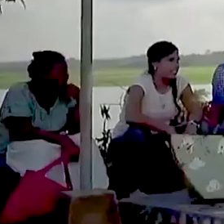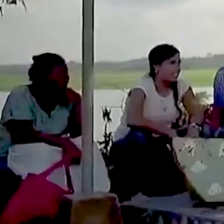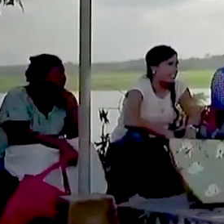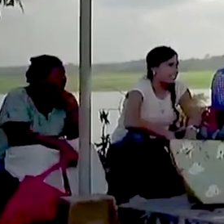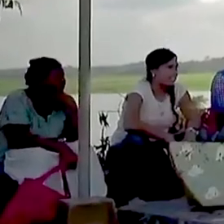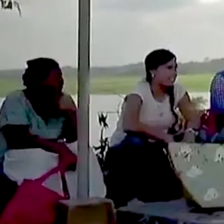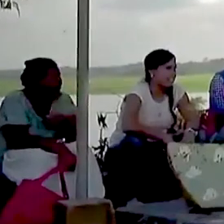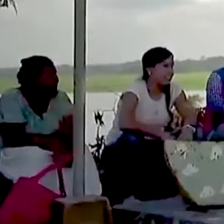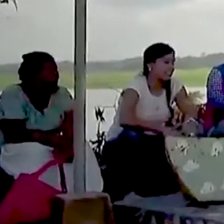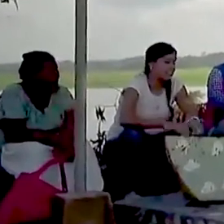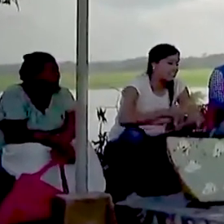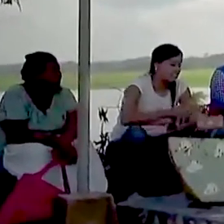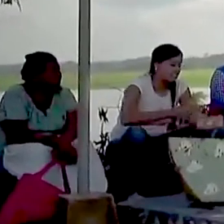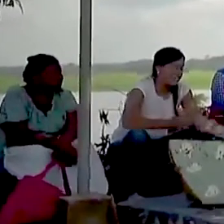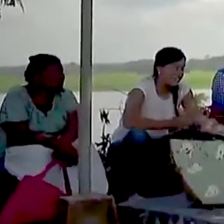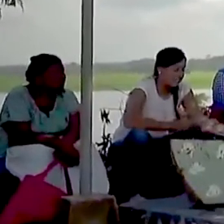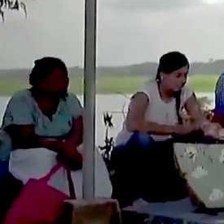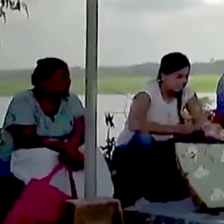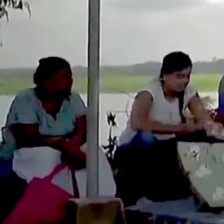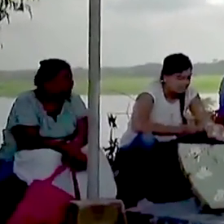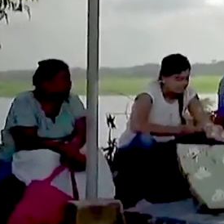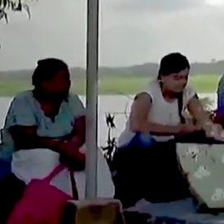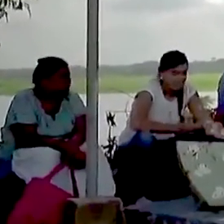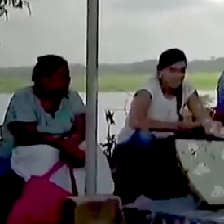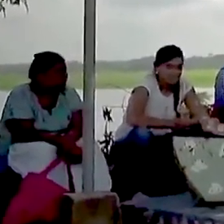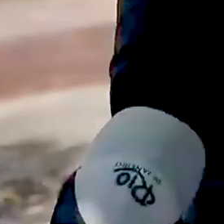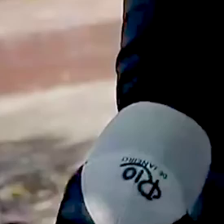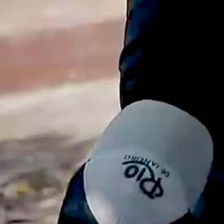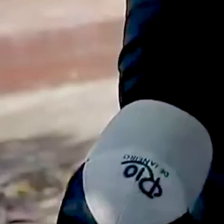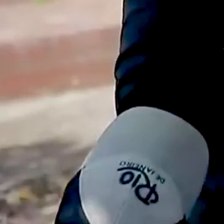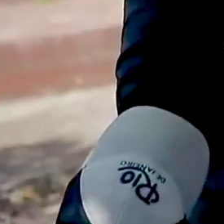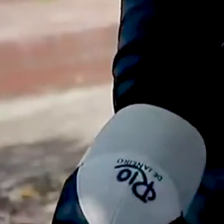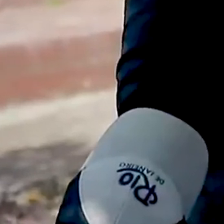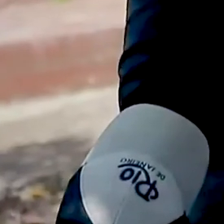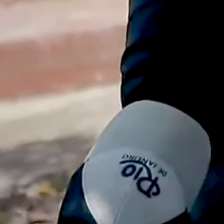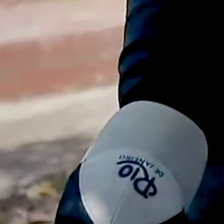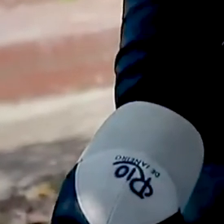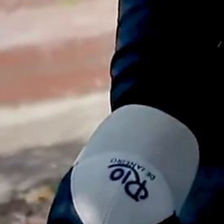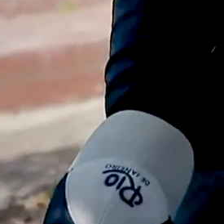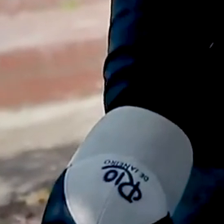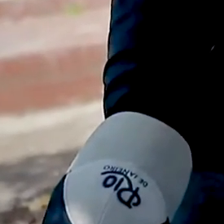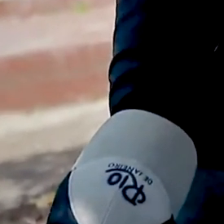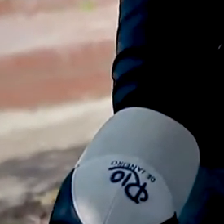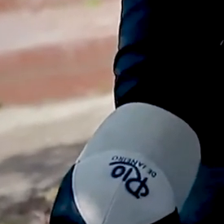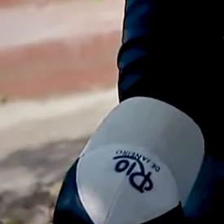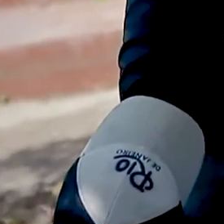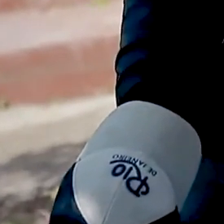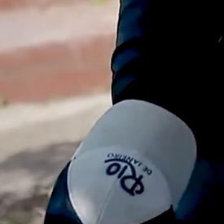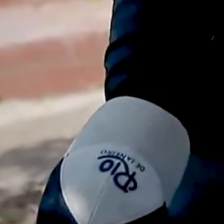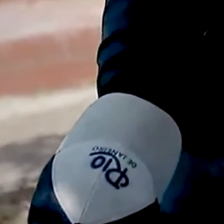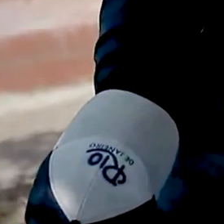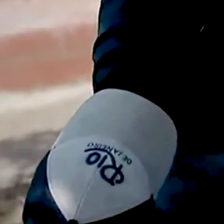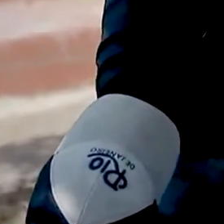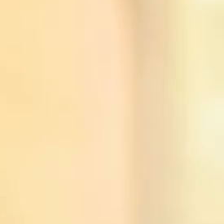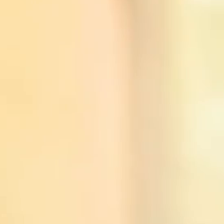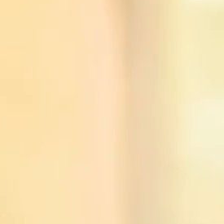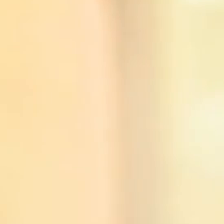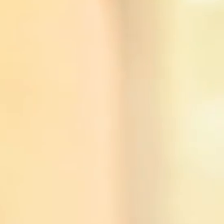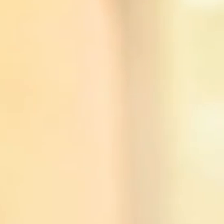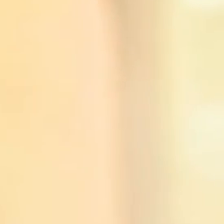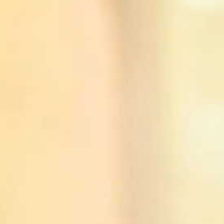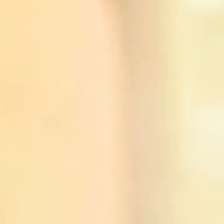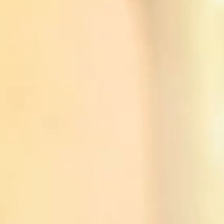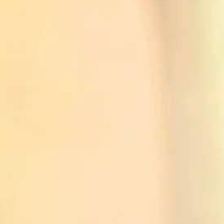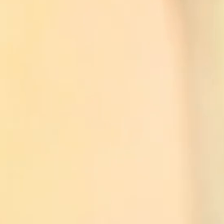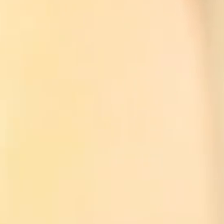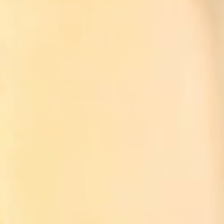disciplinarias, de intervención y preventivas trabajen desde un enfoque diferencial y de derechos de las mujeres.